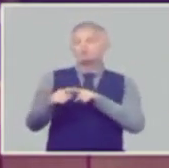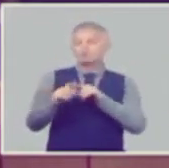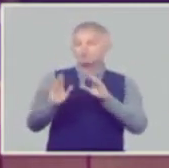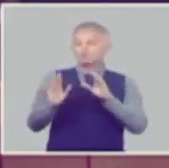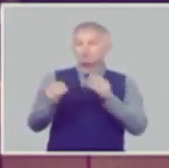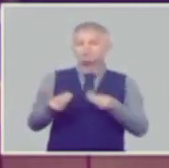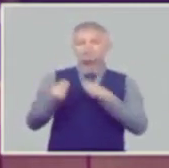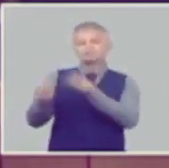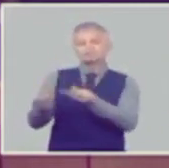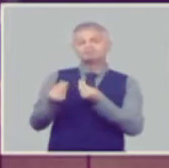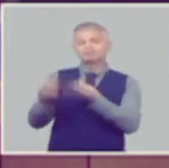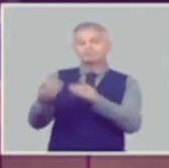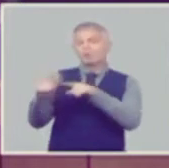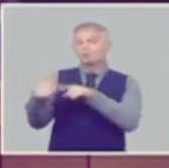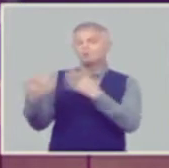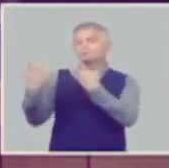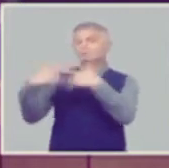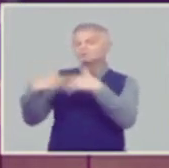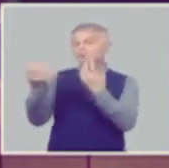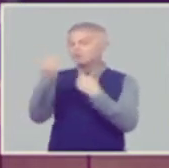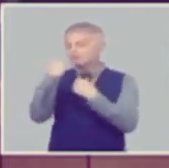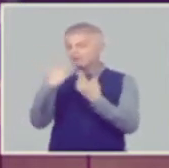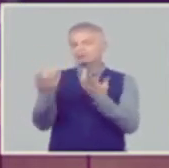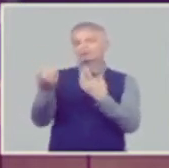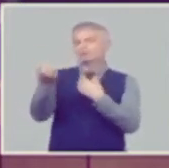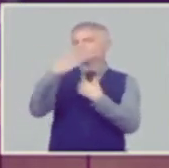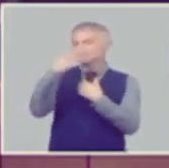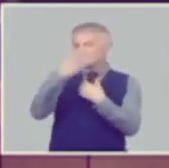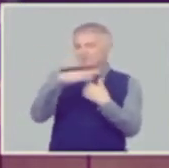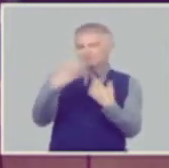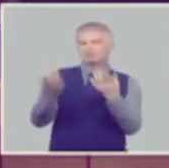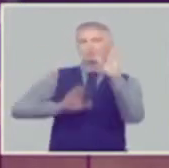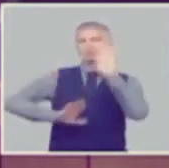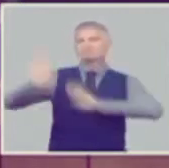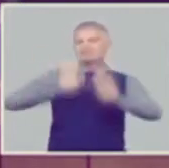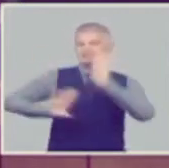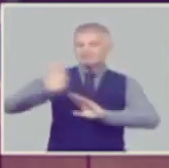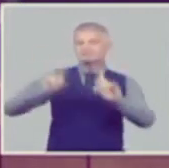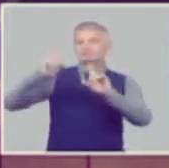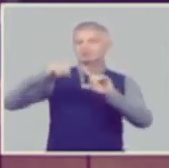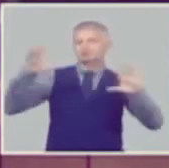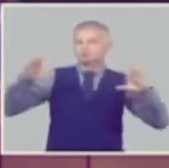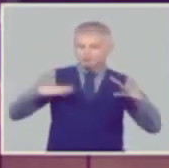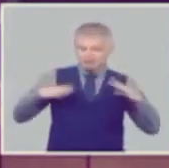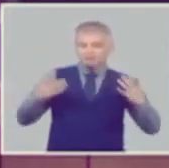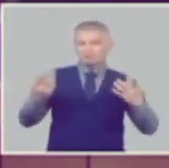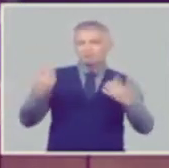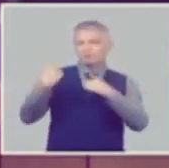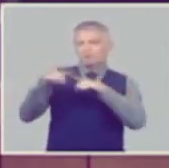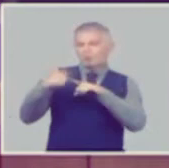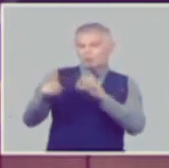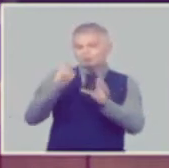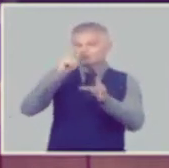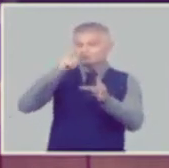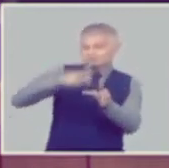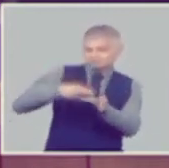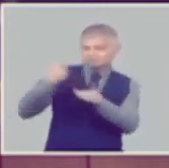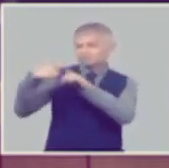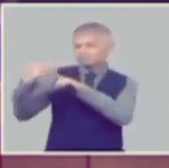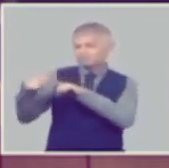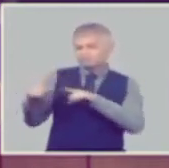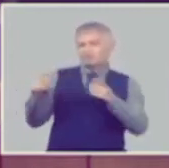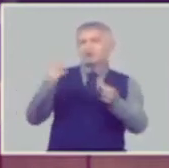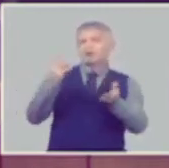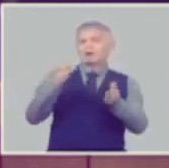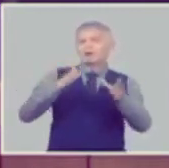priorizados: producción de alimentos, medicamentos, defensa, turismo, fuentes renovables de energía, programa de la